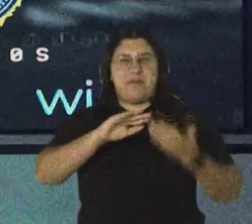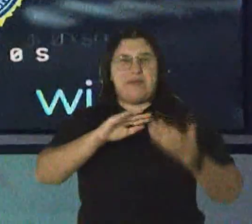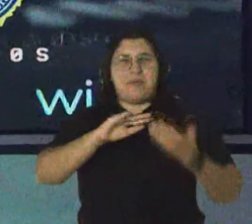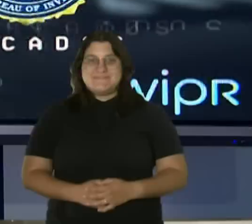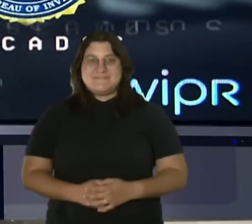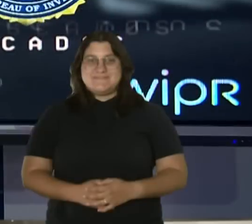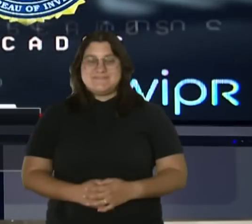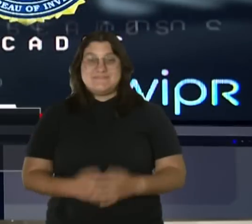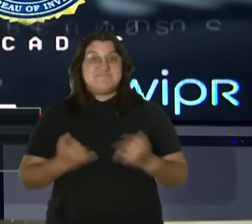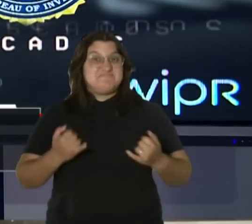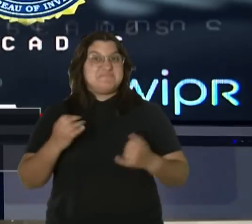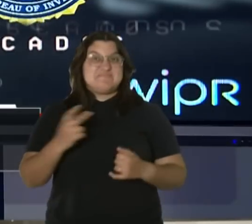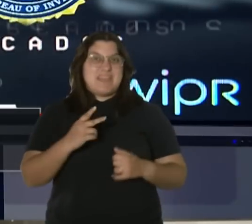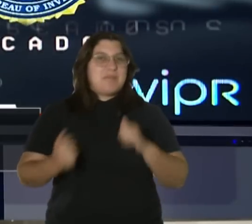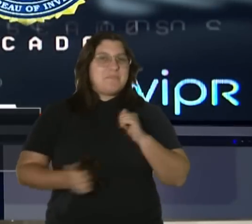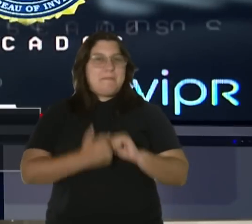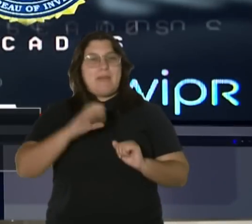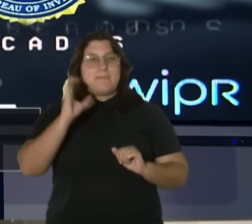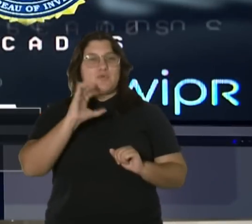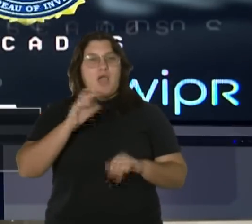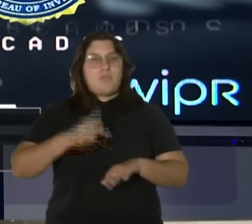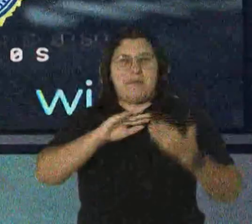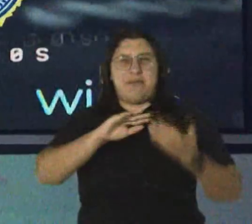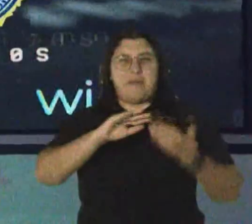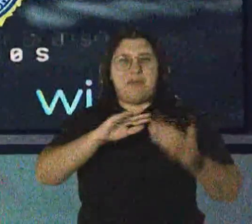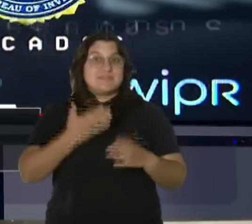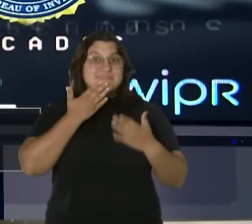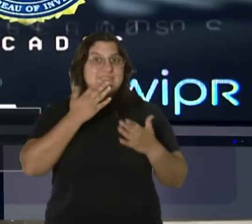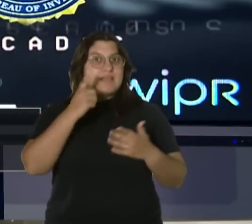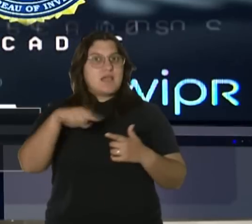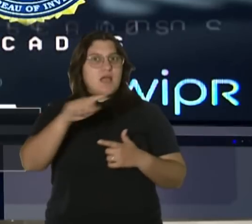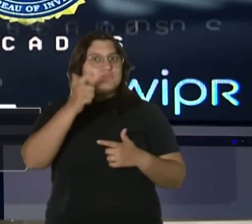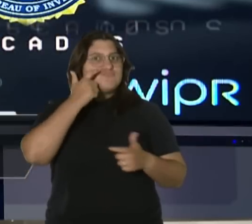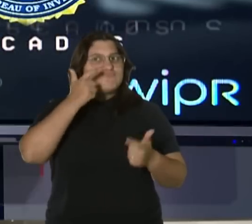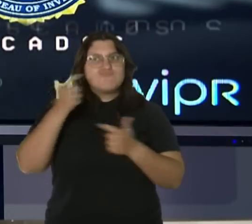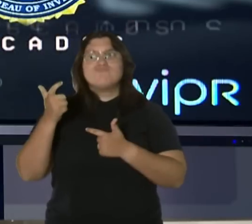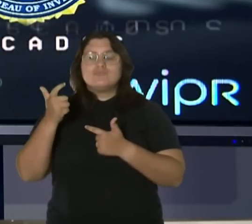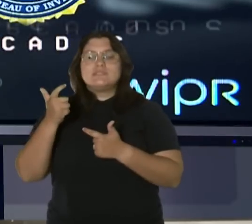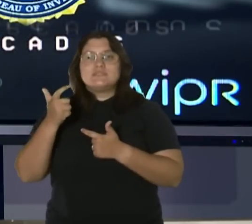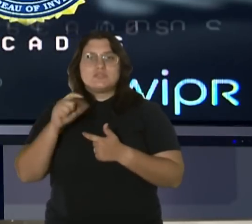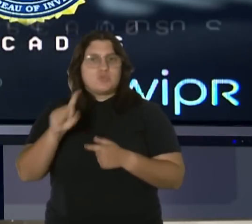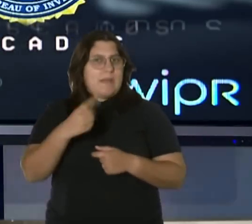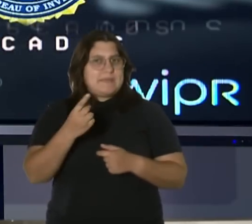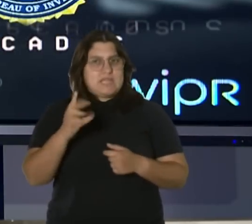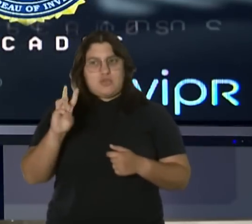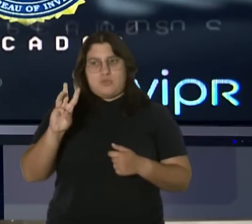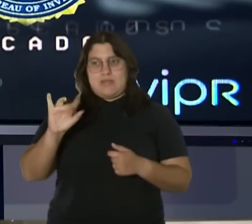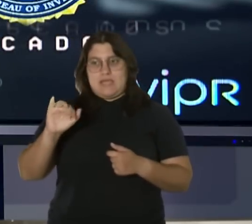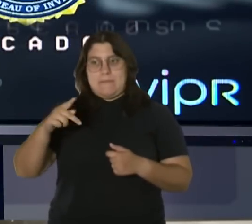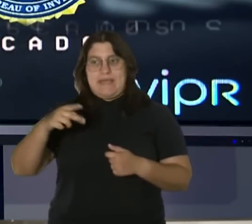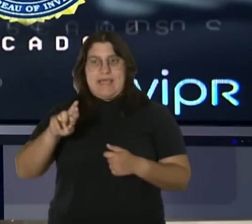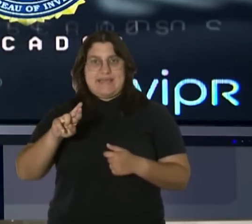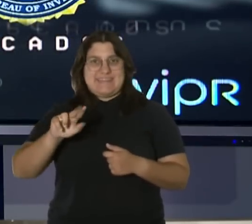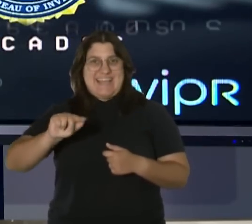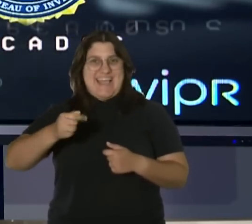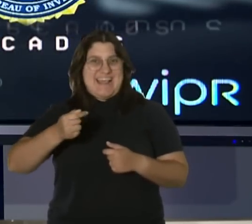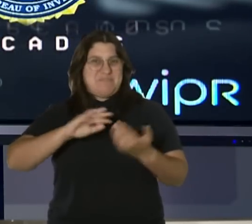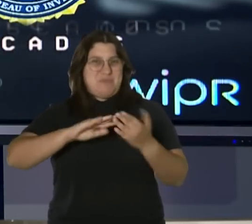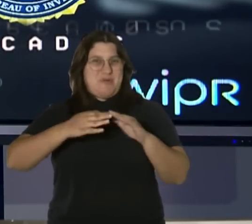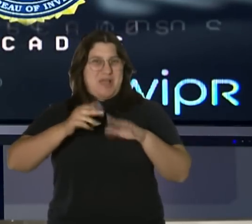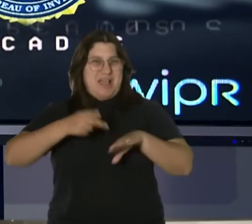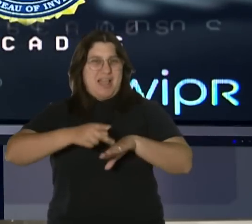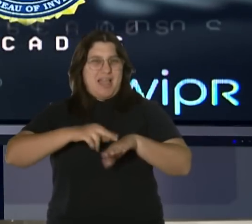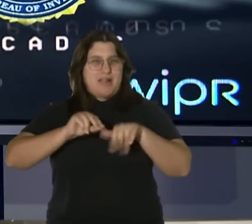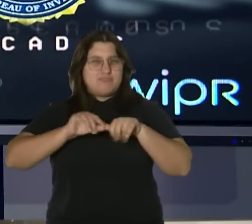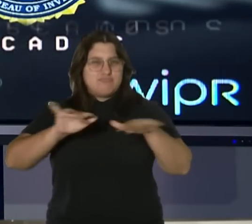y de vuelta a los o más buscados Puerto Rico gracias por su sintonía no solamente en W y PR canal del pueblo de Puerto Rico puede